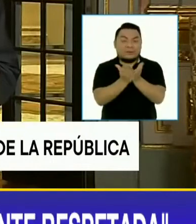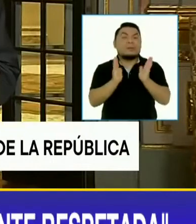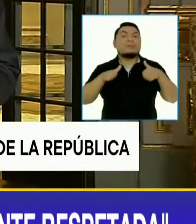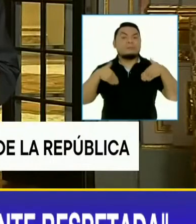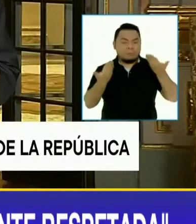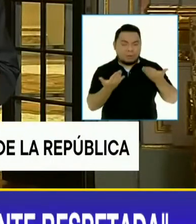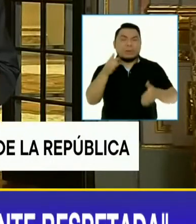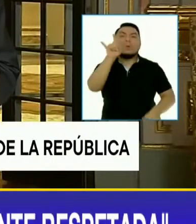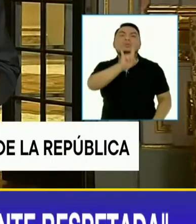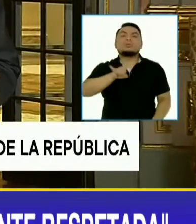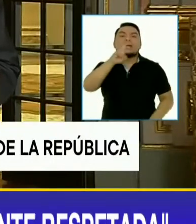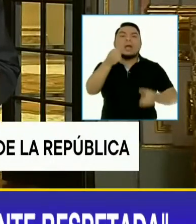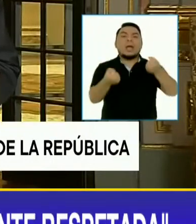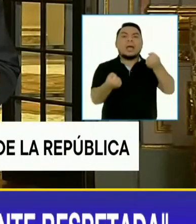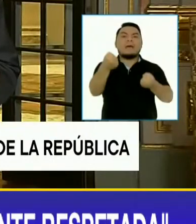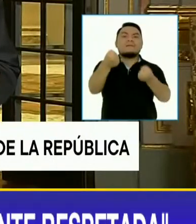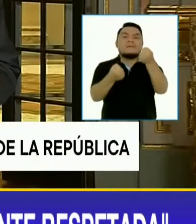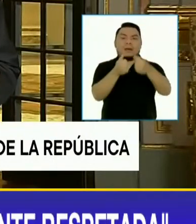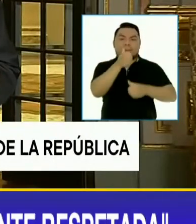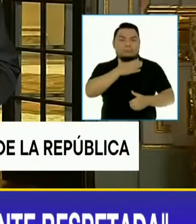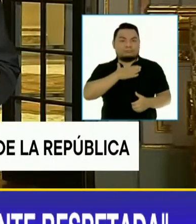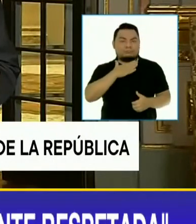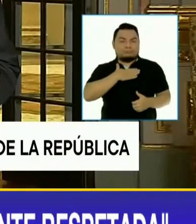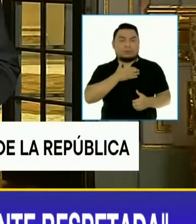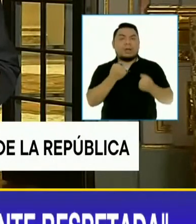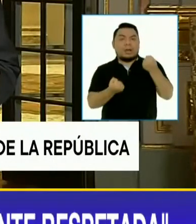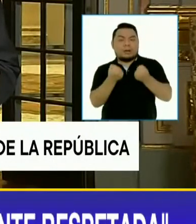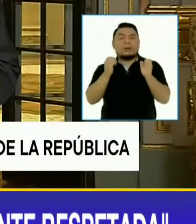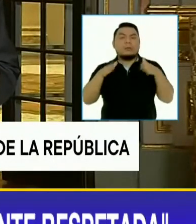sus próximas autoridades por los